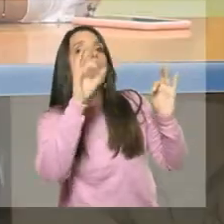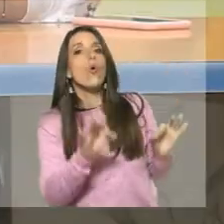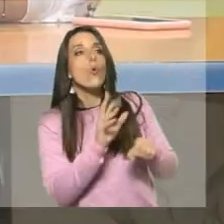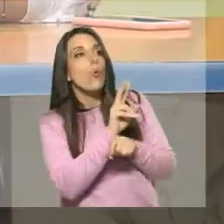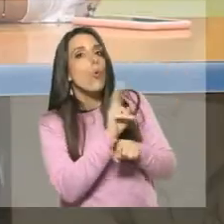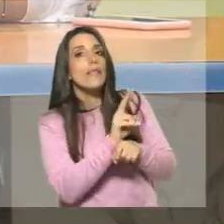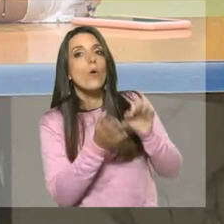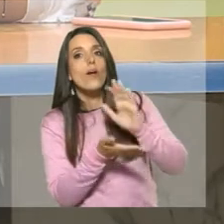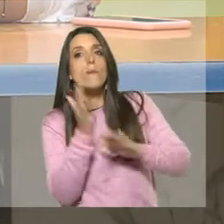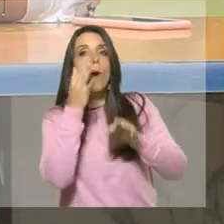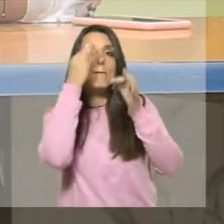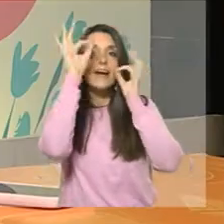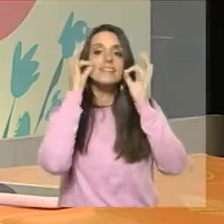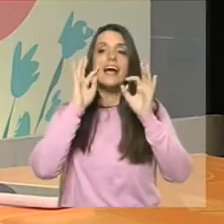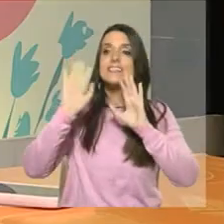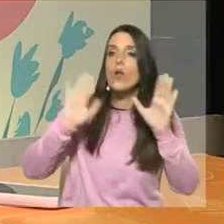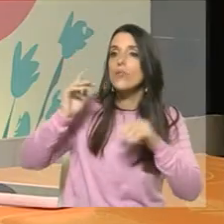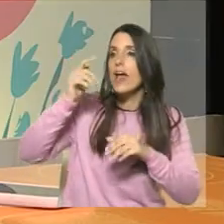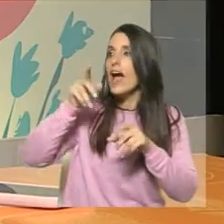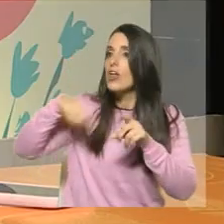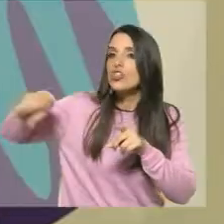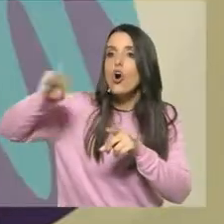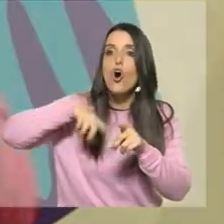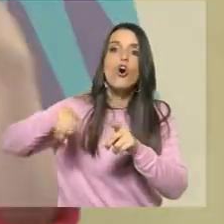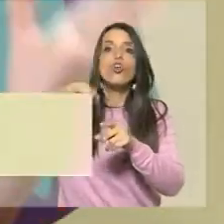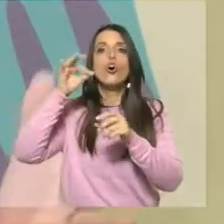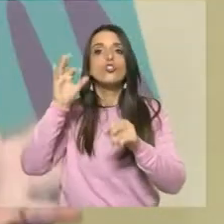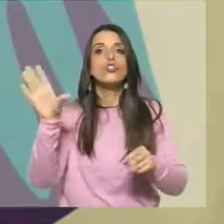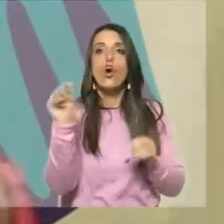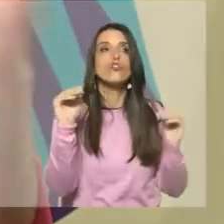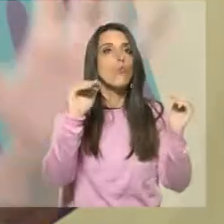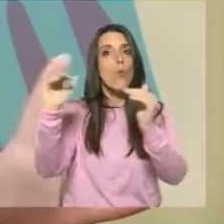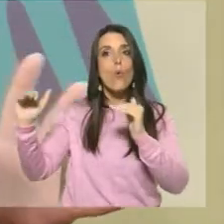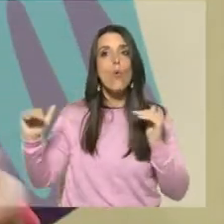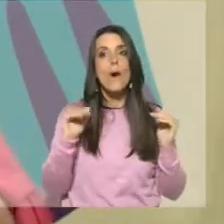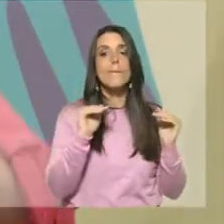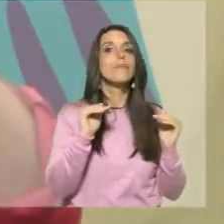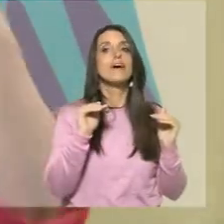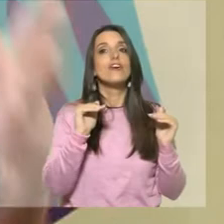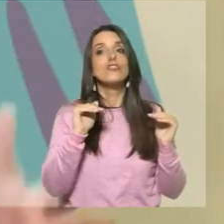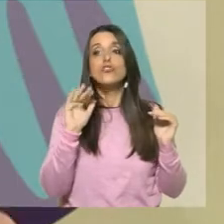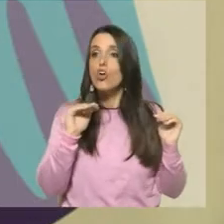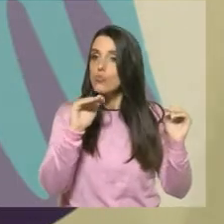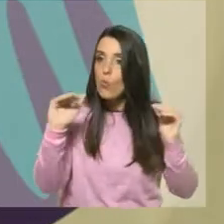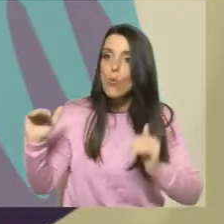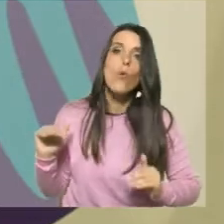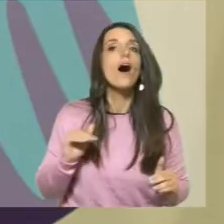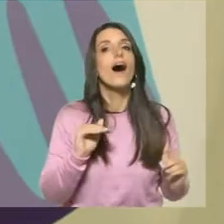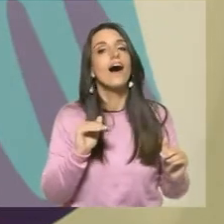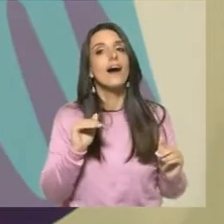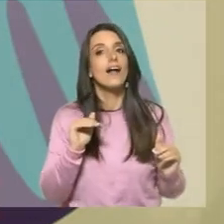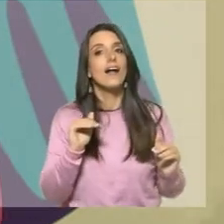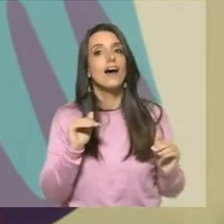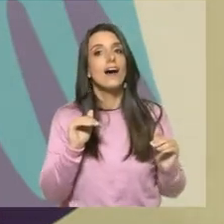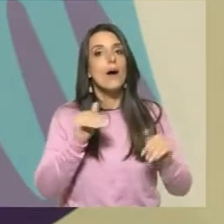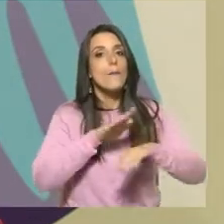cuando me voy en maquillaje, saludar a los técnicos, saludar a los maquillajes, que todos somos igual, a los maquilladores, perdón, que todos somos iguales.